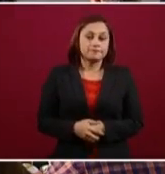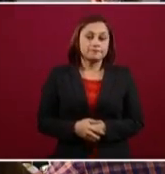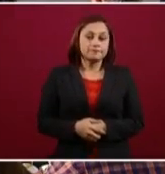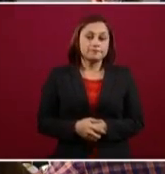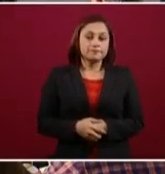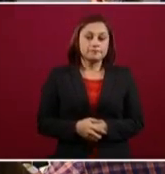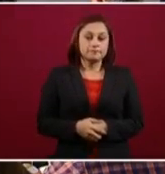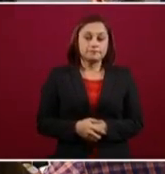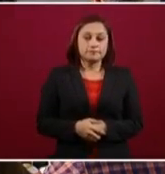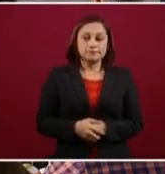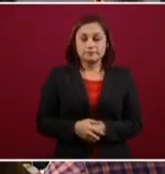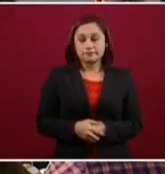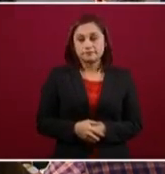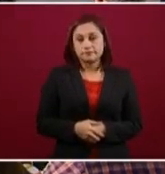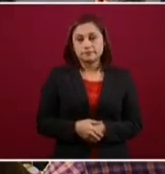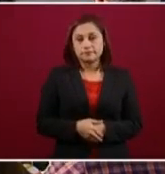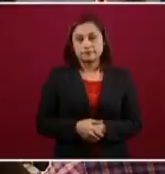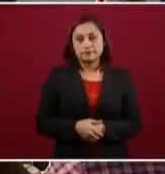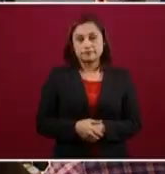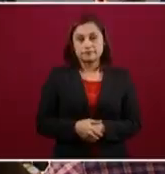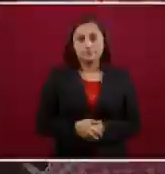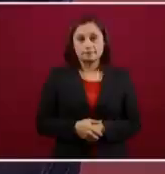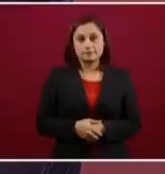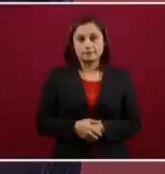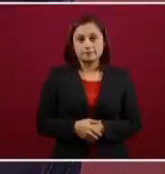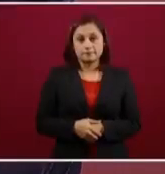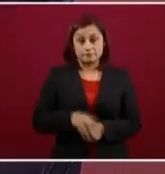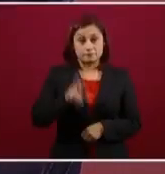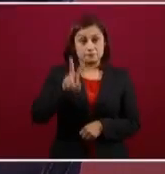Hasta lo reconocieron.